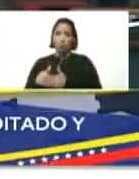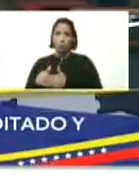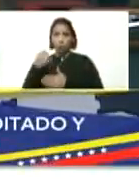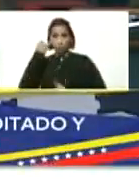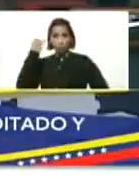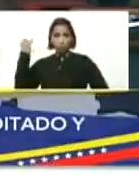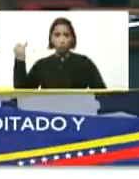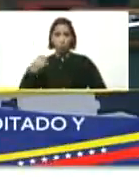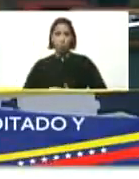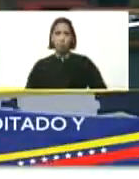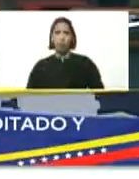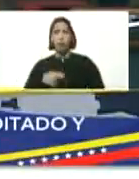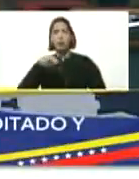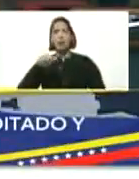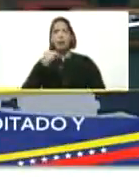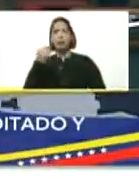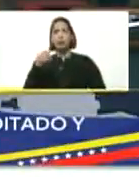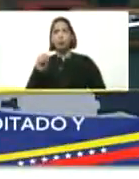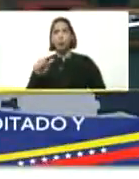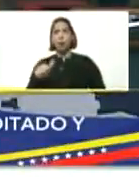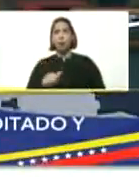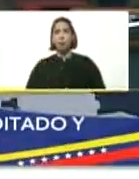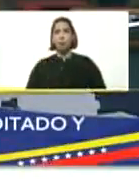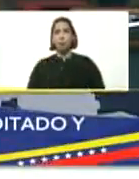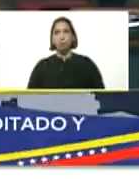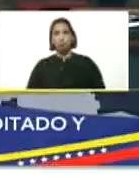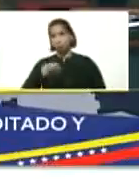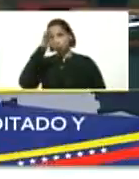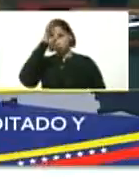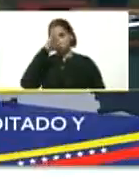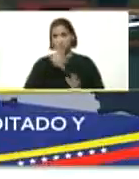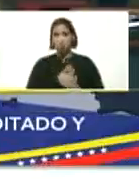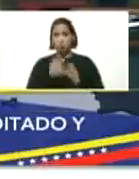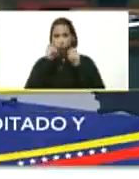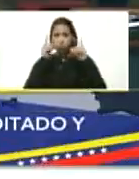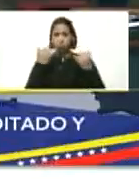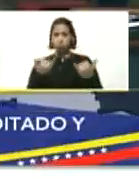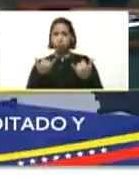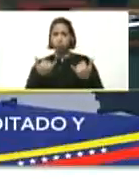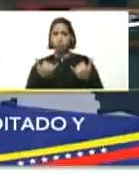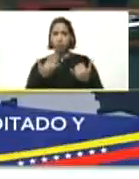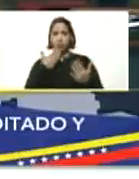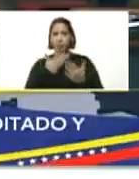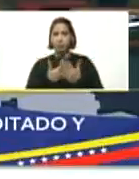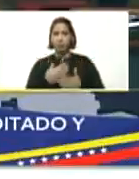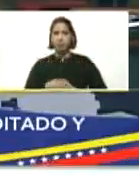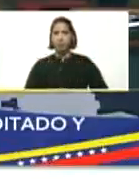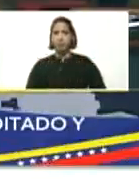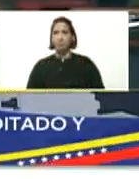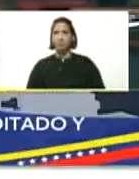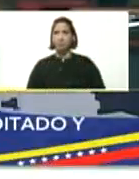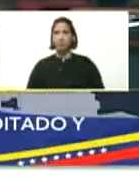Inspirados en Aquiles Nazoa, me dice Ernesto Villegas. No sabía, me entero, Ernesto, gracias.